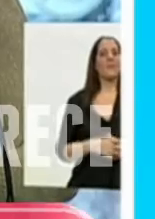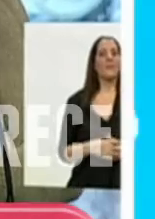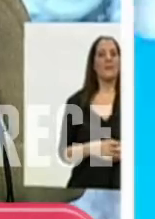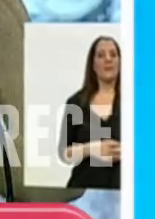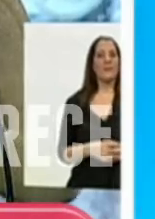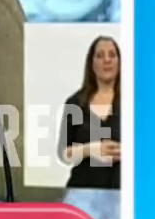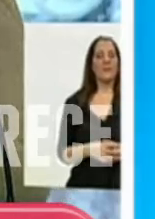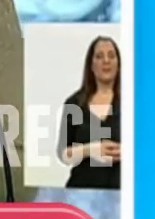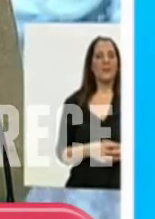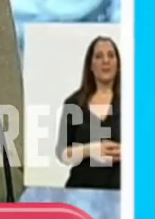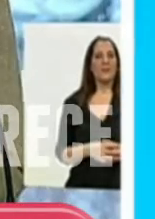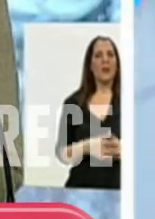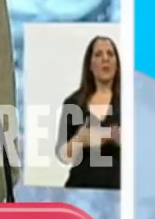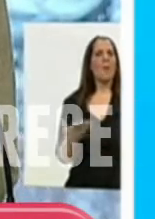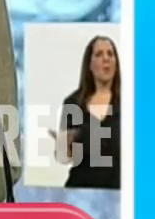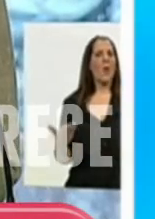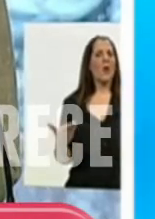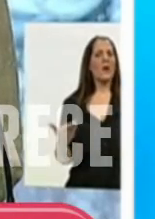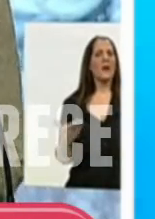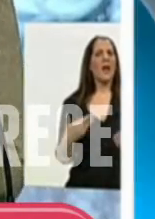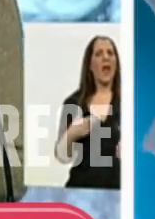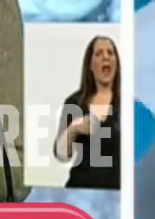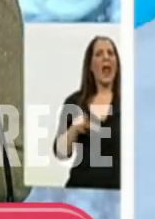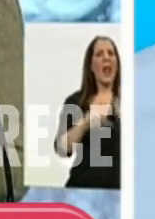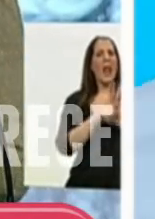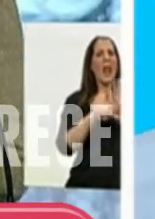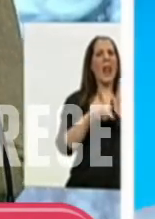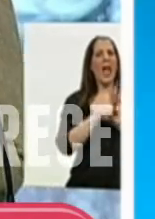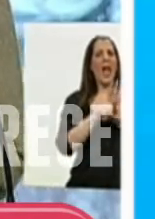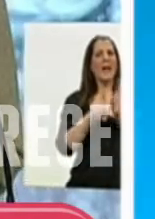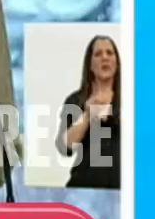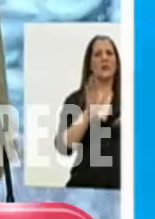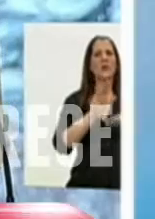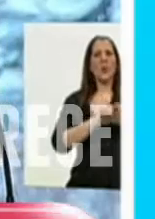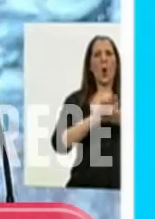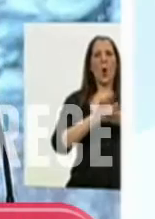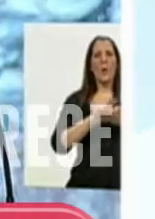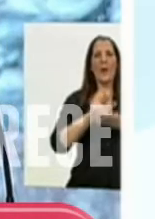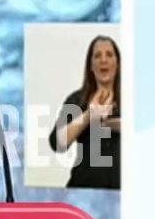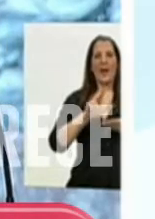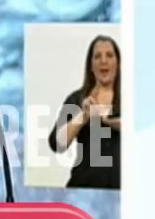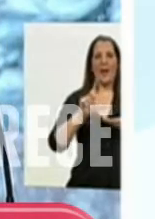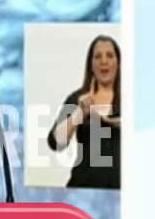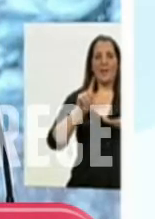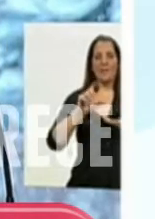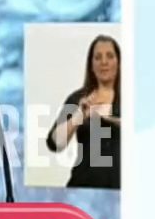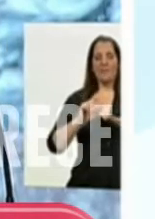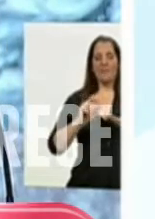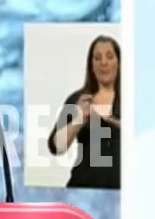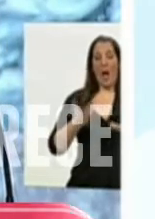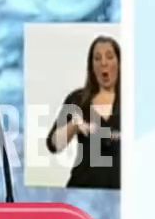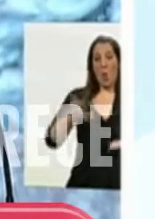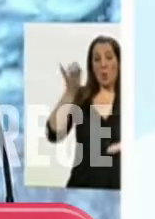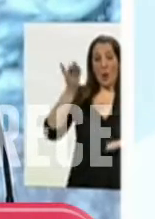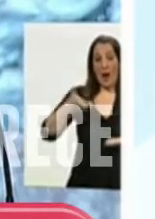que era ficticia la ocupación de habitaciones en los hoteles de la familia Kirchner, por los cuales